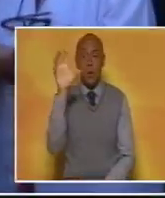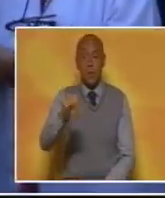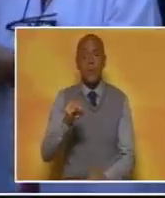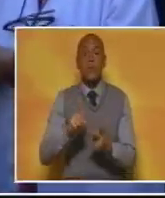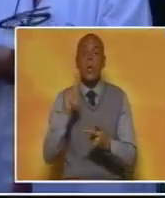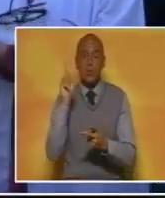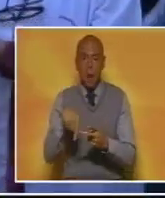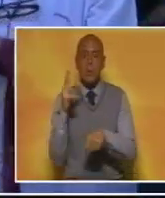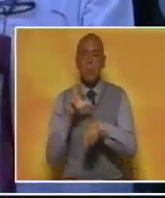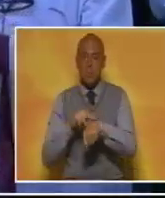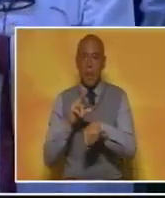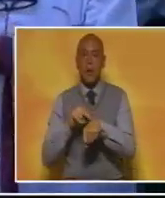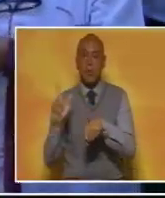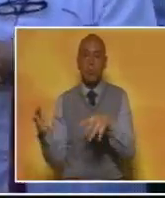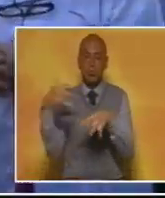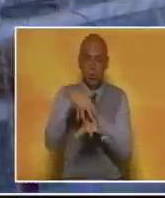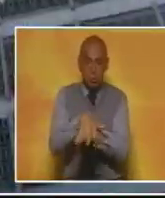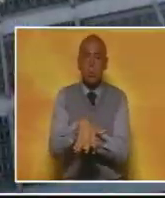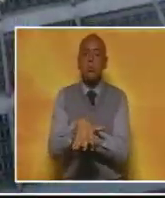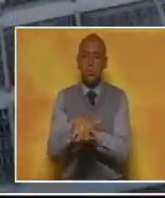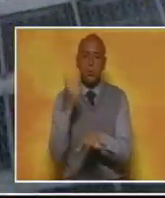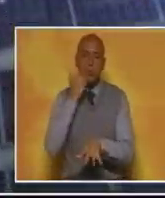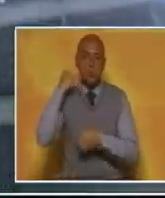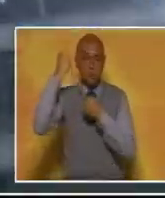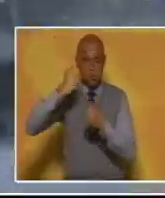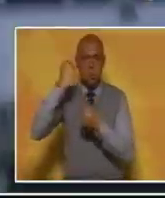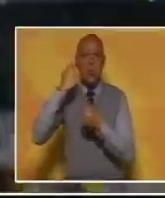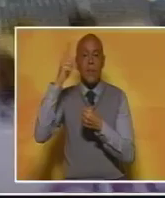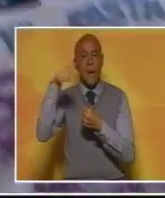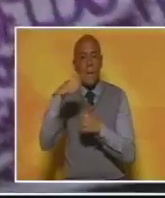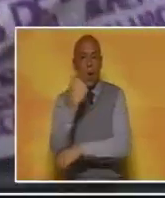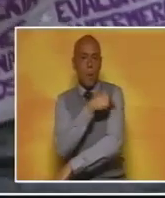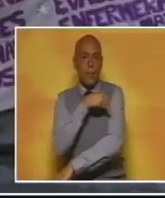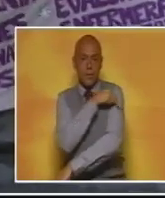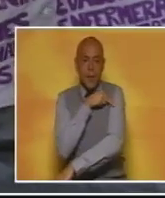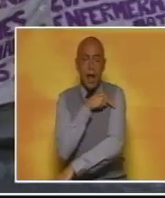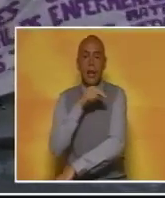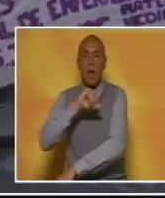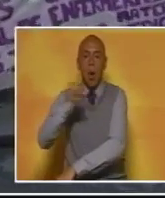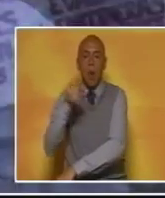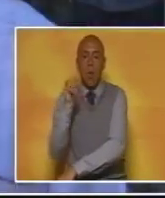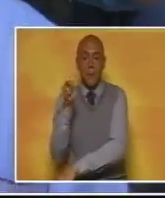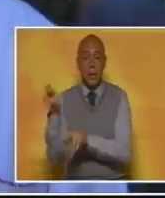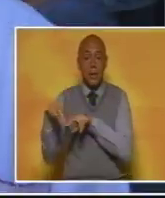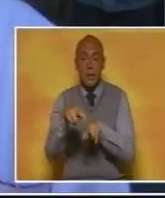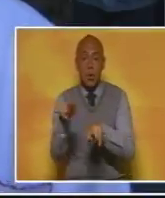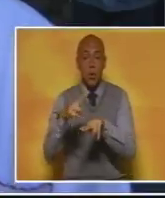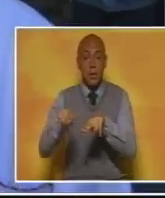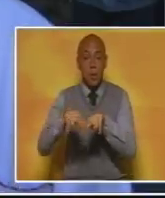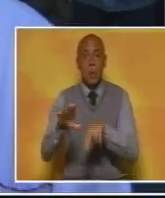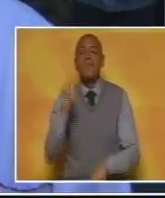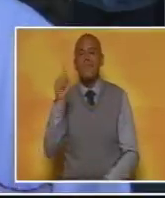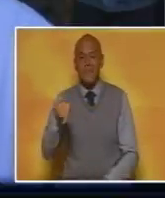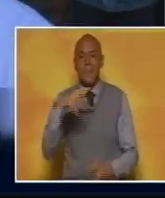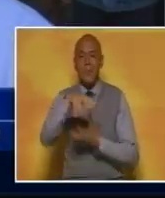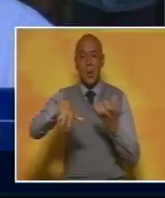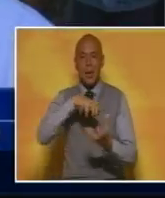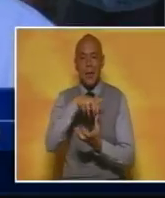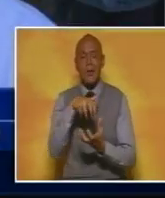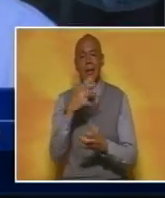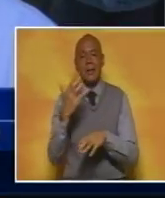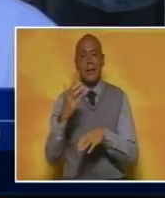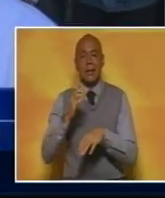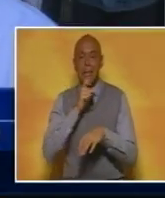salieron a apoyar la manifestación y denunciaron las condiciones en las que se encuentra el Hospital de Niños JM de Los Ríos. También tenemos problemas con la alimentación de los